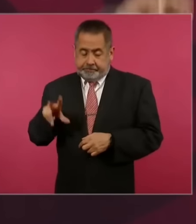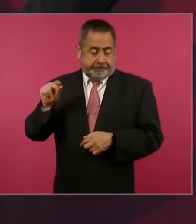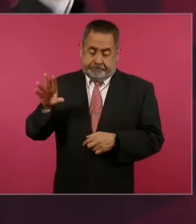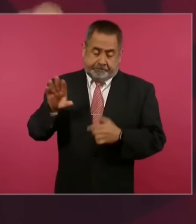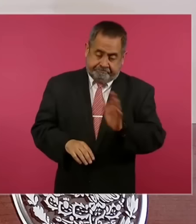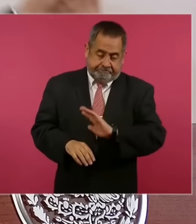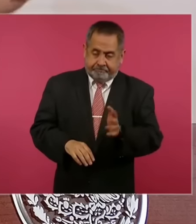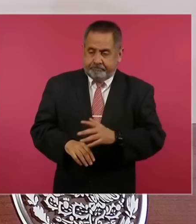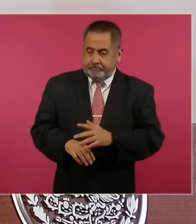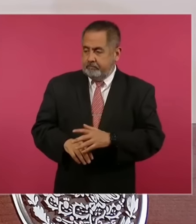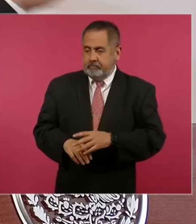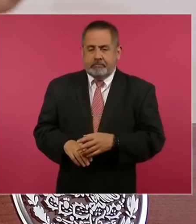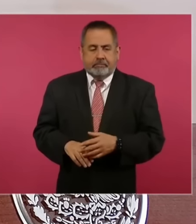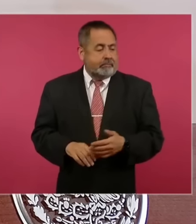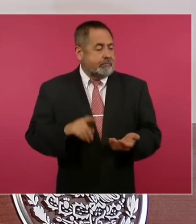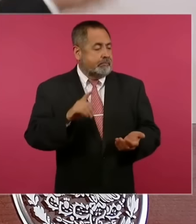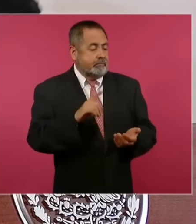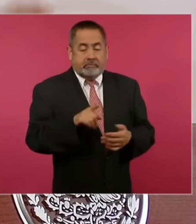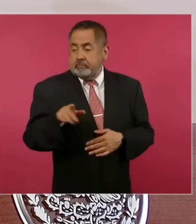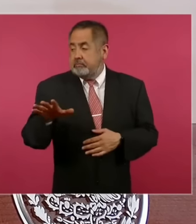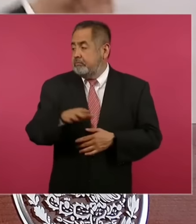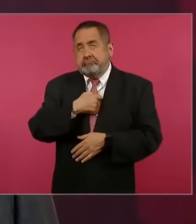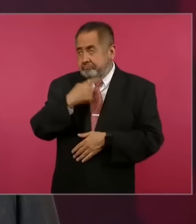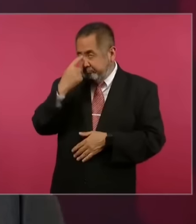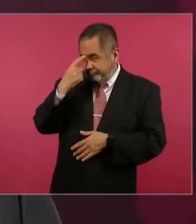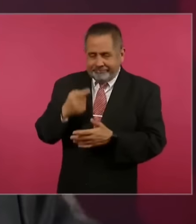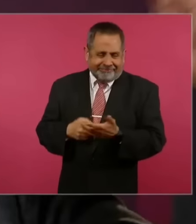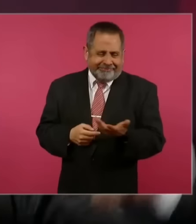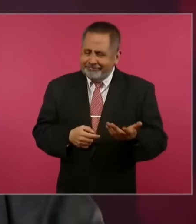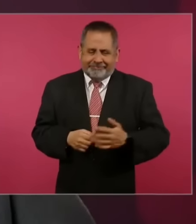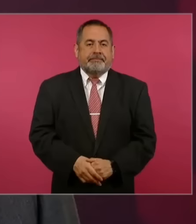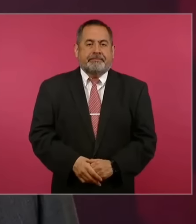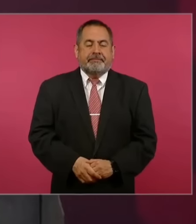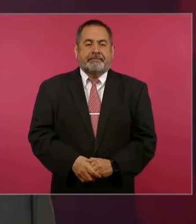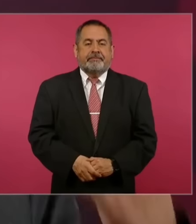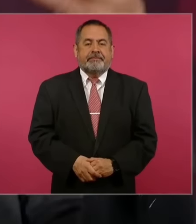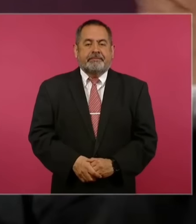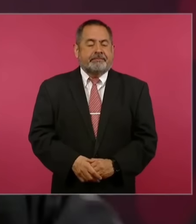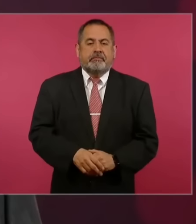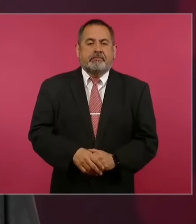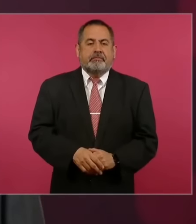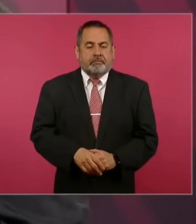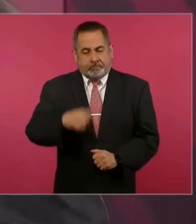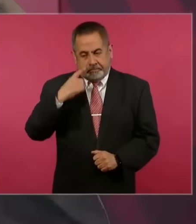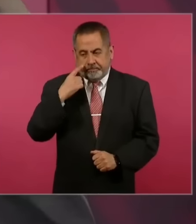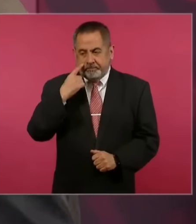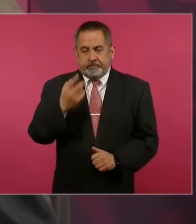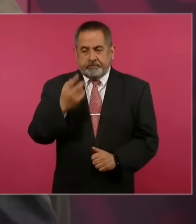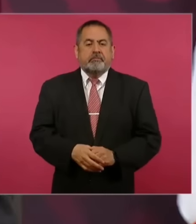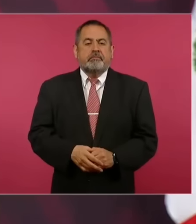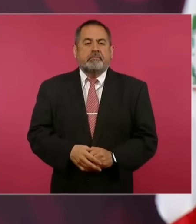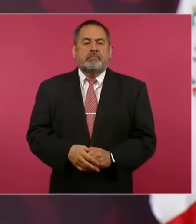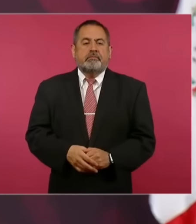está manipulado, que son fanáticos. Es el mundo al revés. Entonces, ¿cómo? A ver, vamos